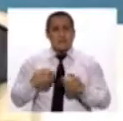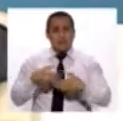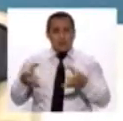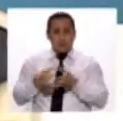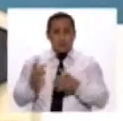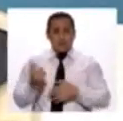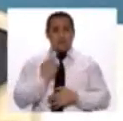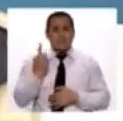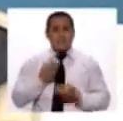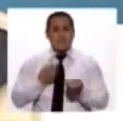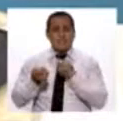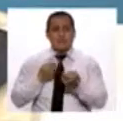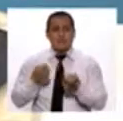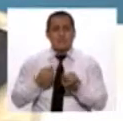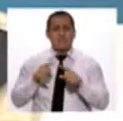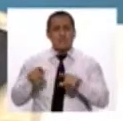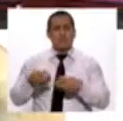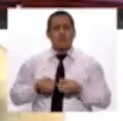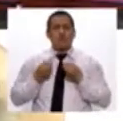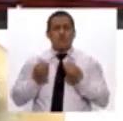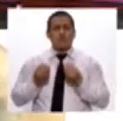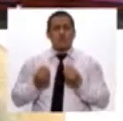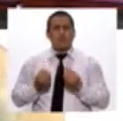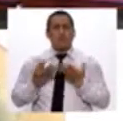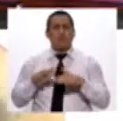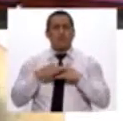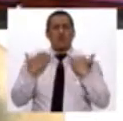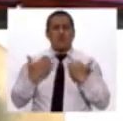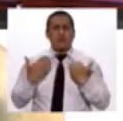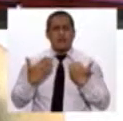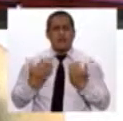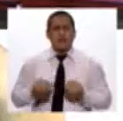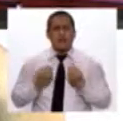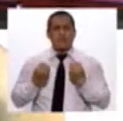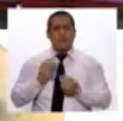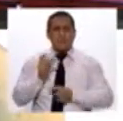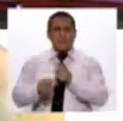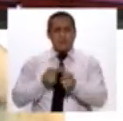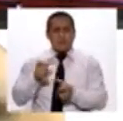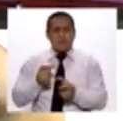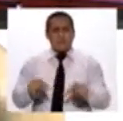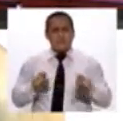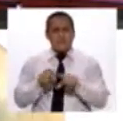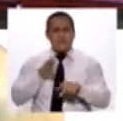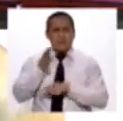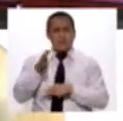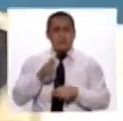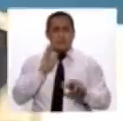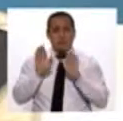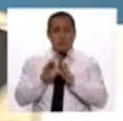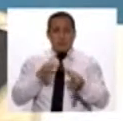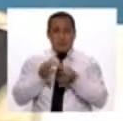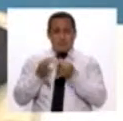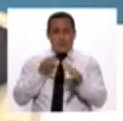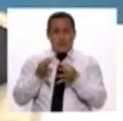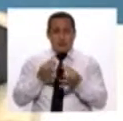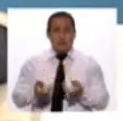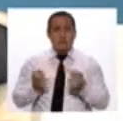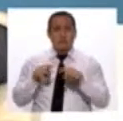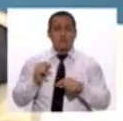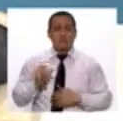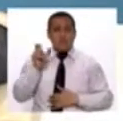la jurisdicción administrativa. ¿Y eso cómo le afecta, por ejemplo, a las personas que acuden a estos tribunales poner un ejemplo,